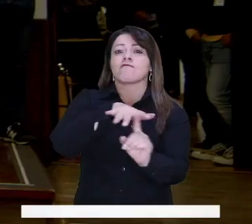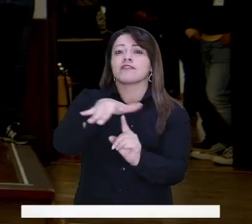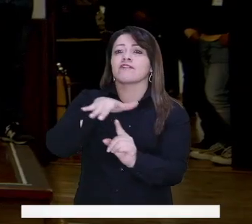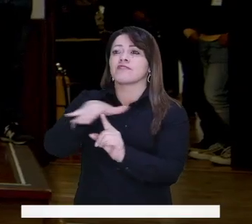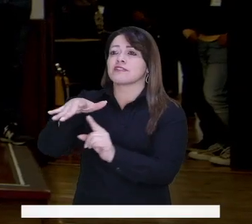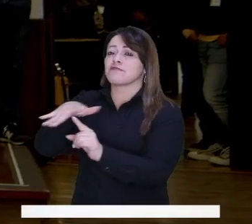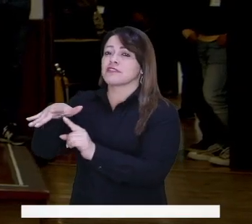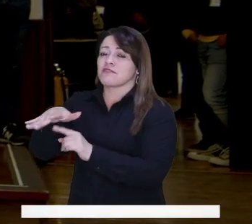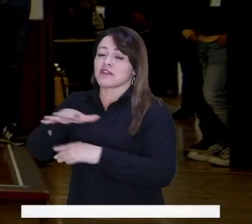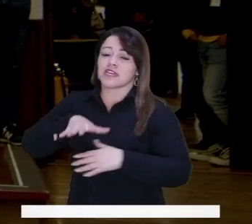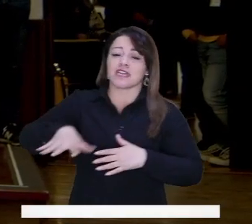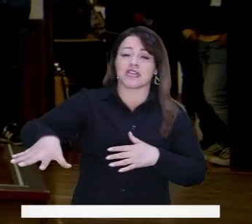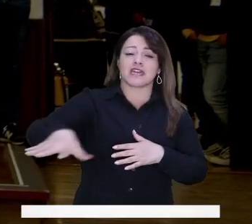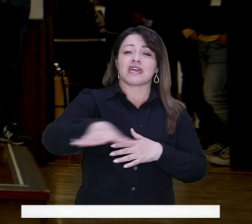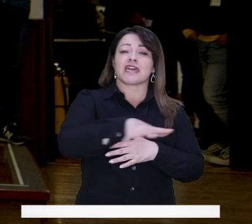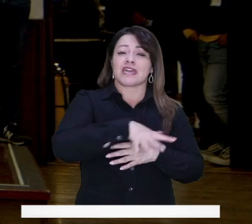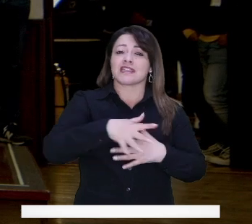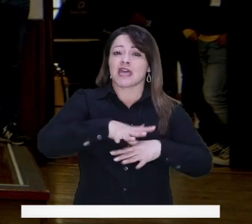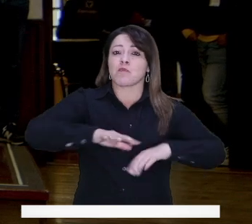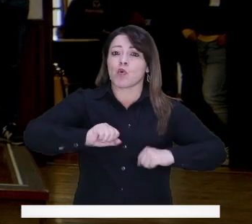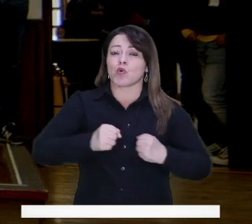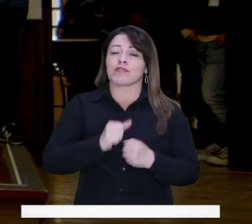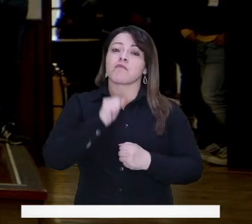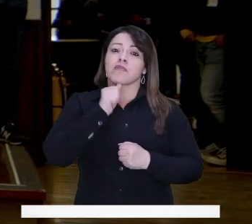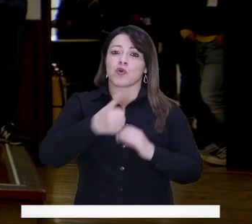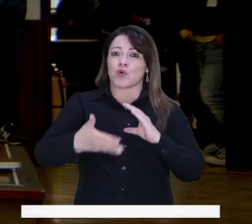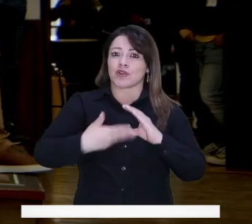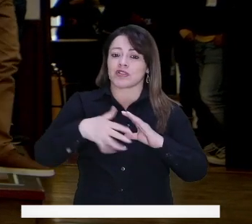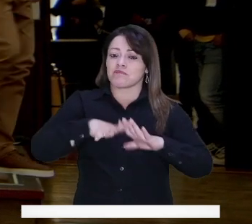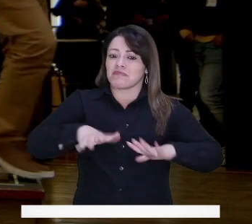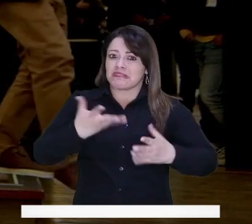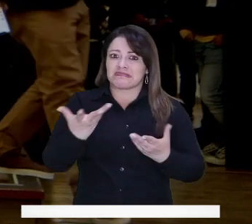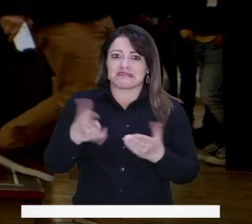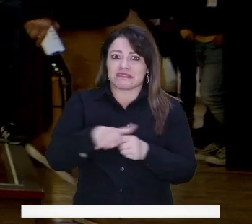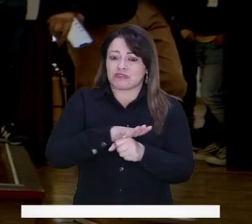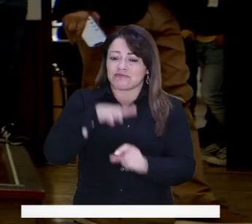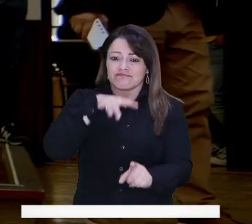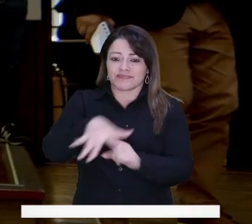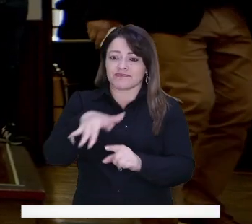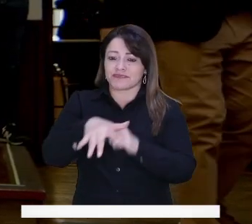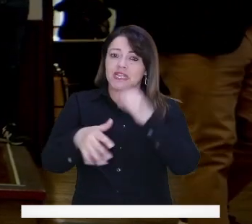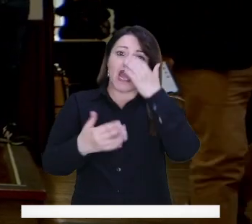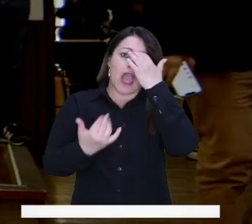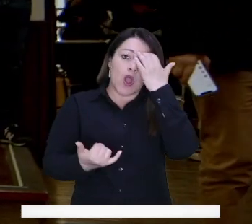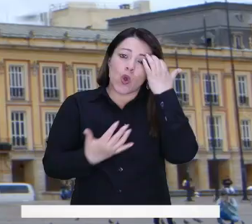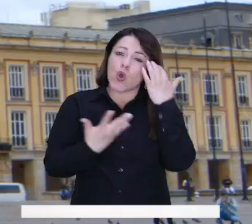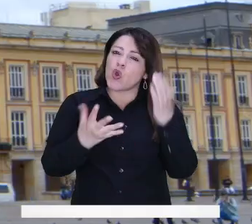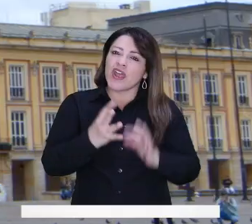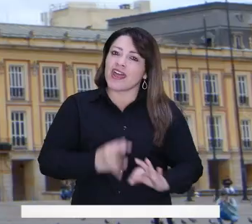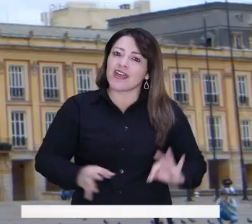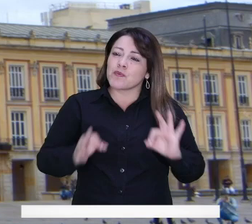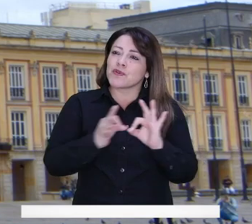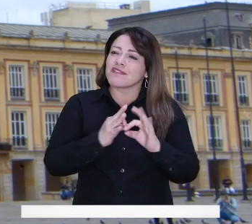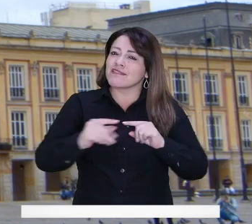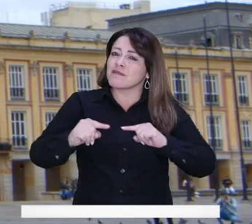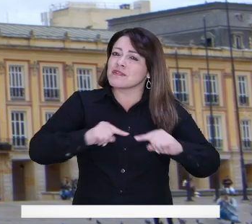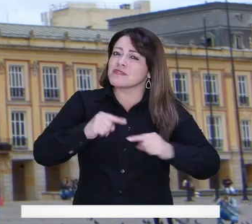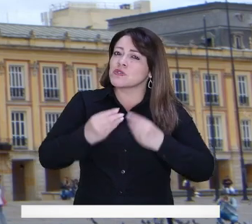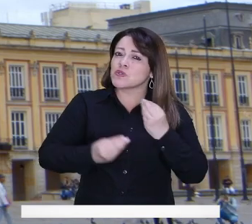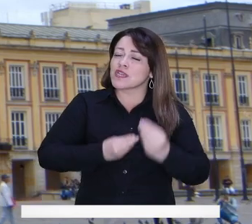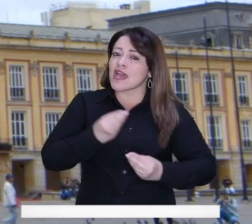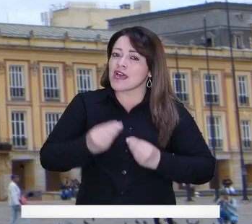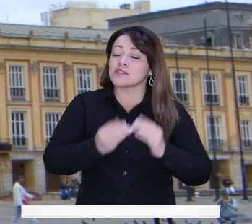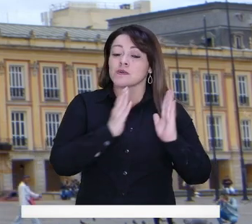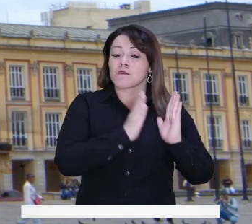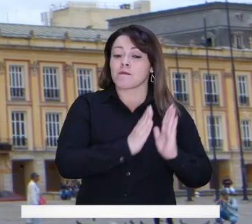comenzando a afectar con intensidad y mayor frecuencia a Bogotá. En este sentido, uno de los pasos más importantes que ha dado la administración es